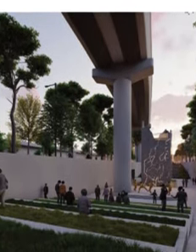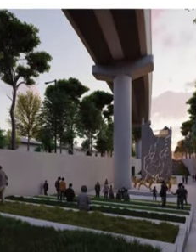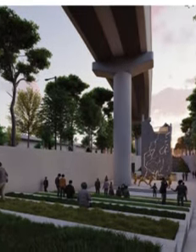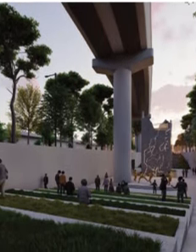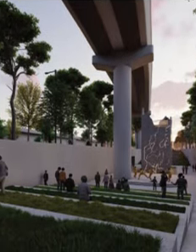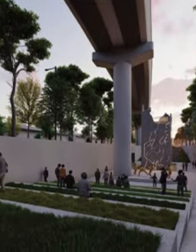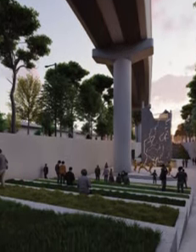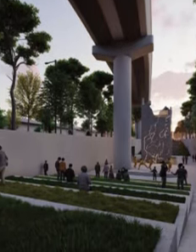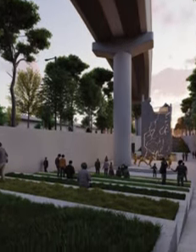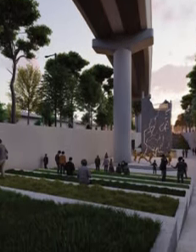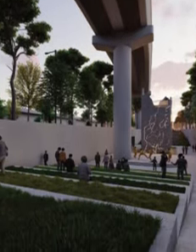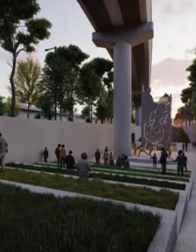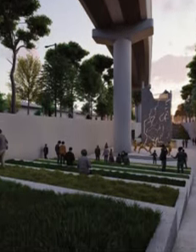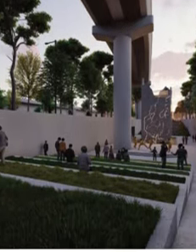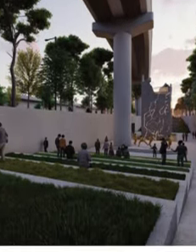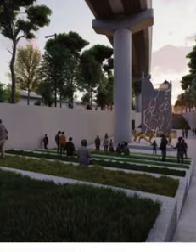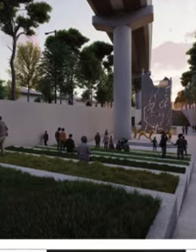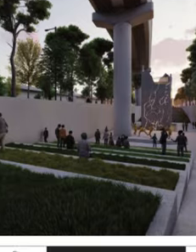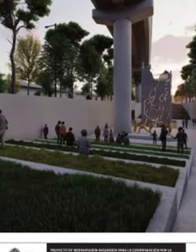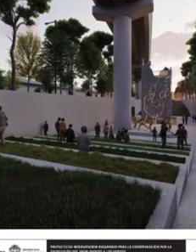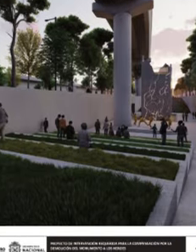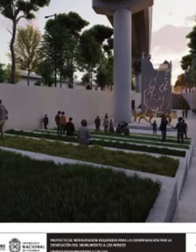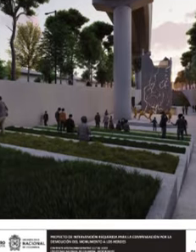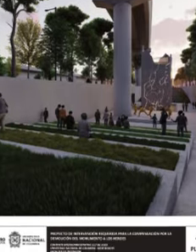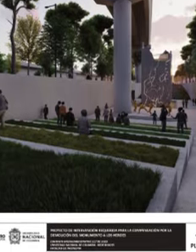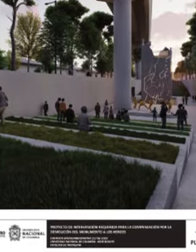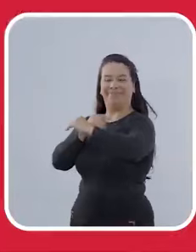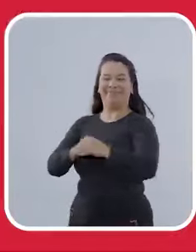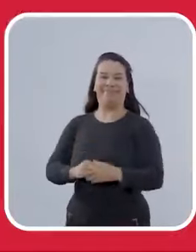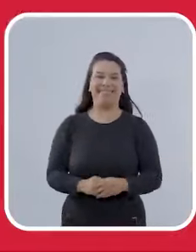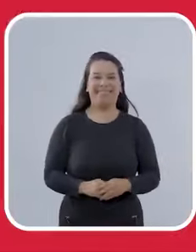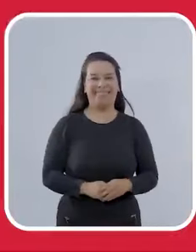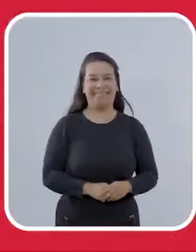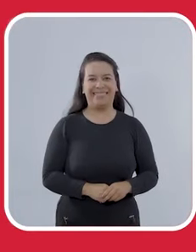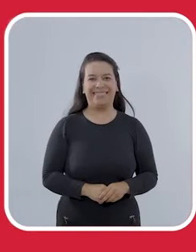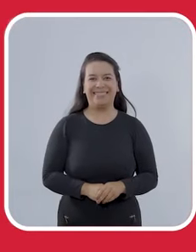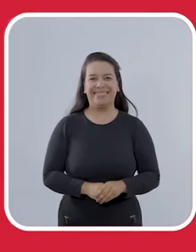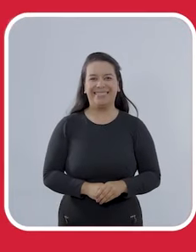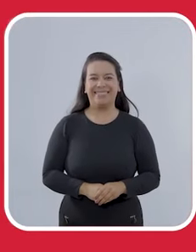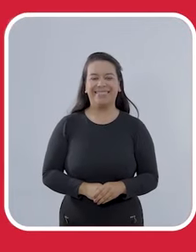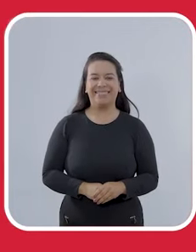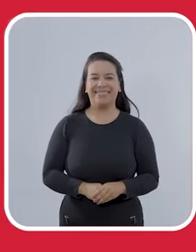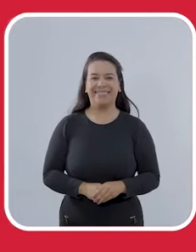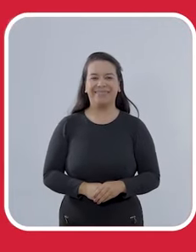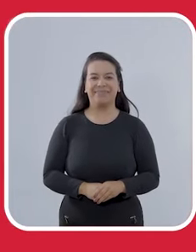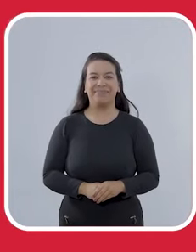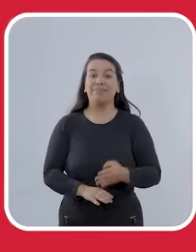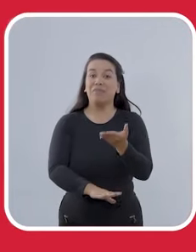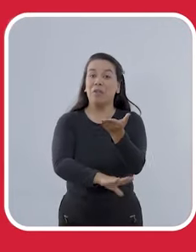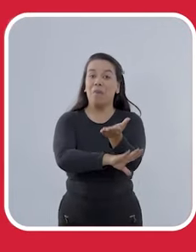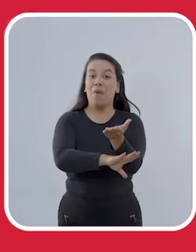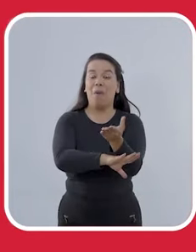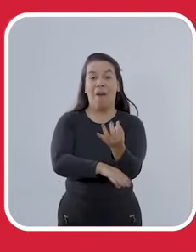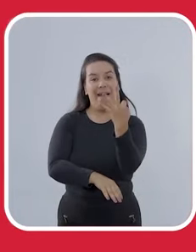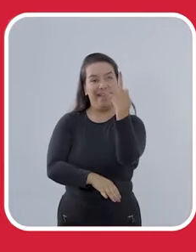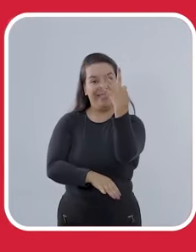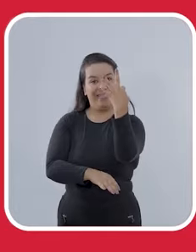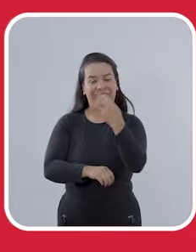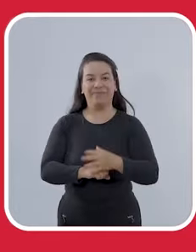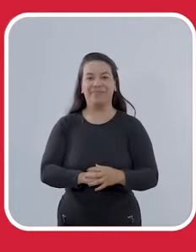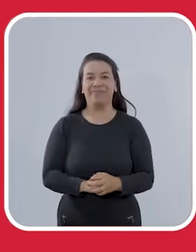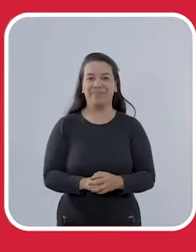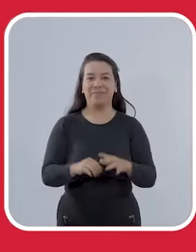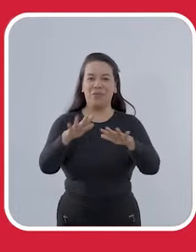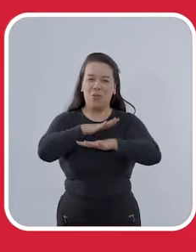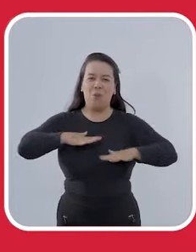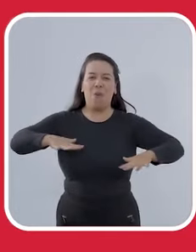serían colocadas pantallas LED con nombres de ríos del país. Por último, la tercera propuesta de nombre Lugar de la Siembra, Huella del